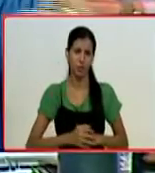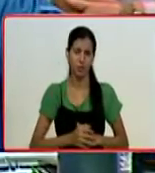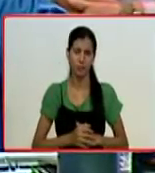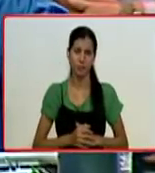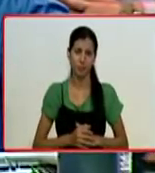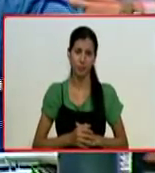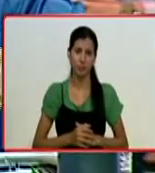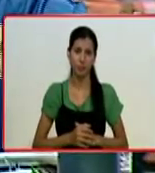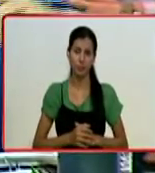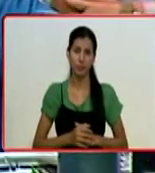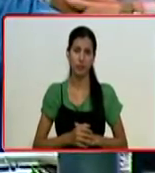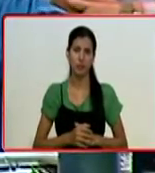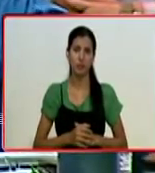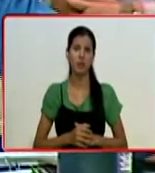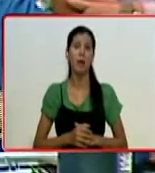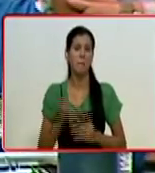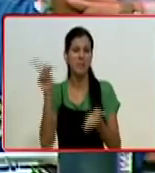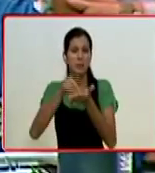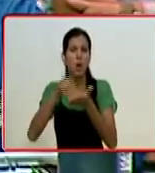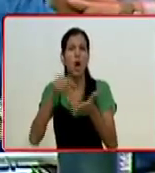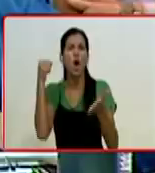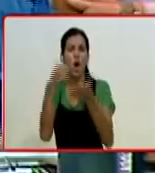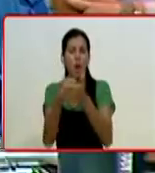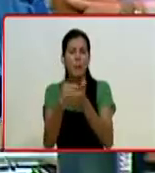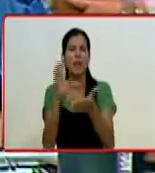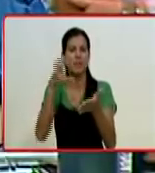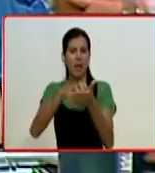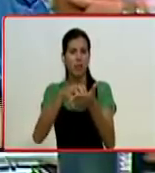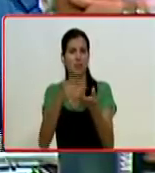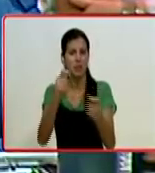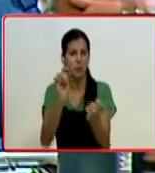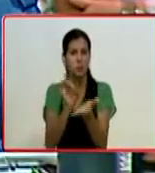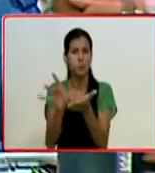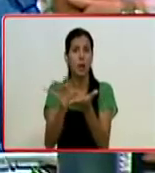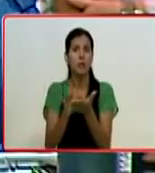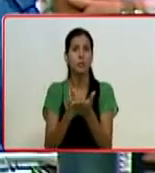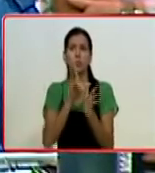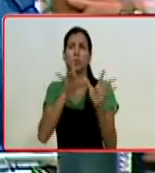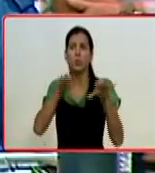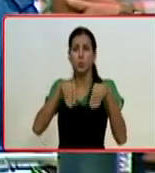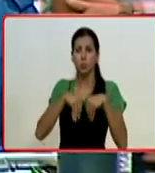que se metió en golpes de Estado y pasaba agachado.